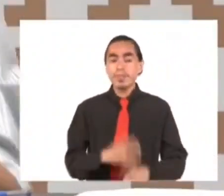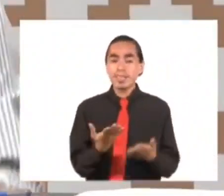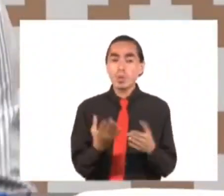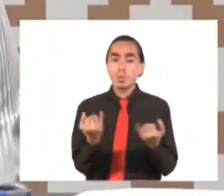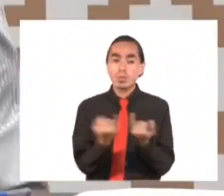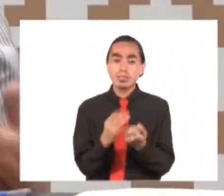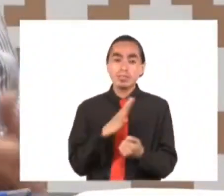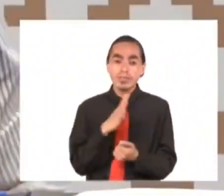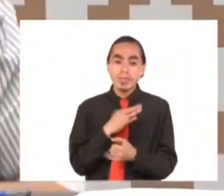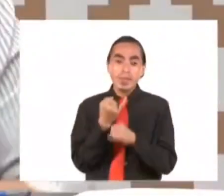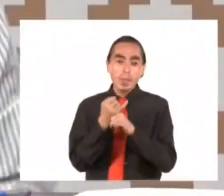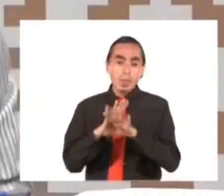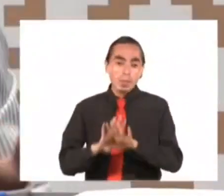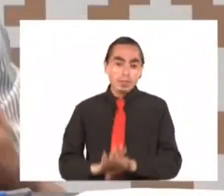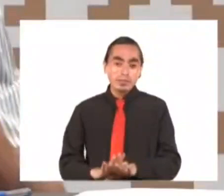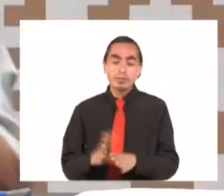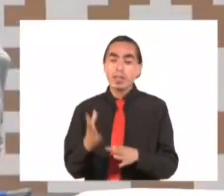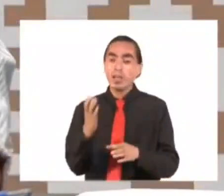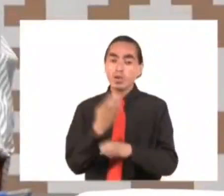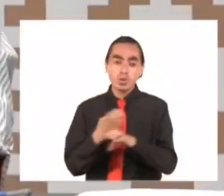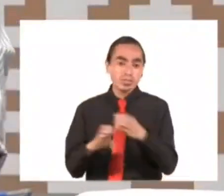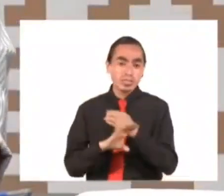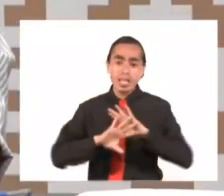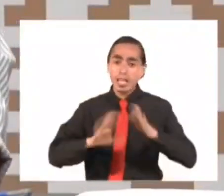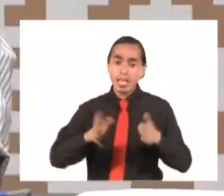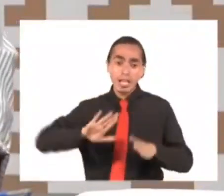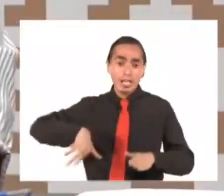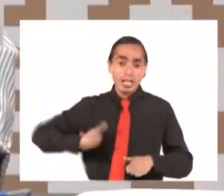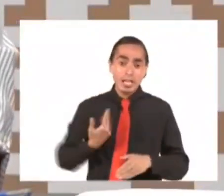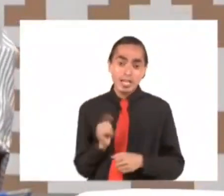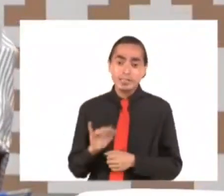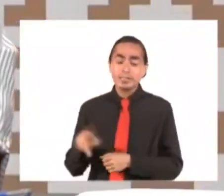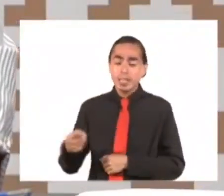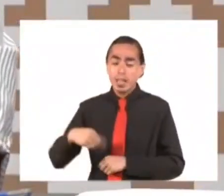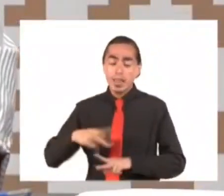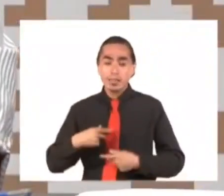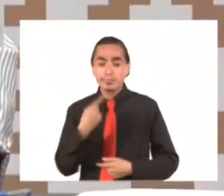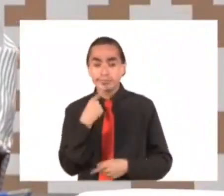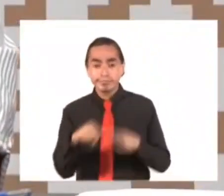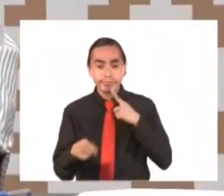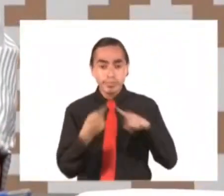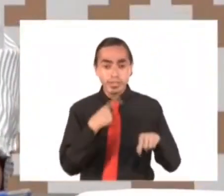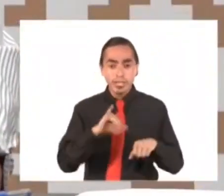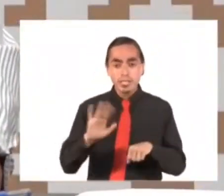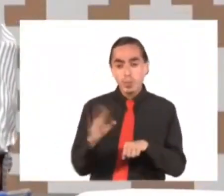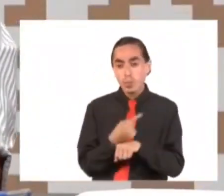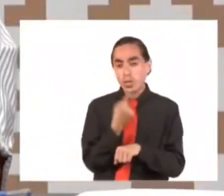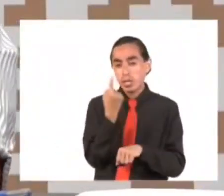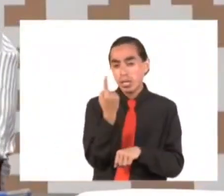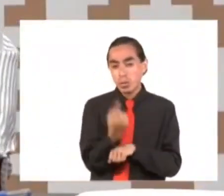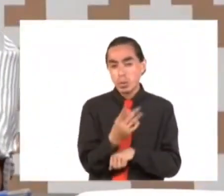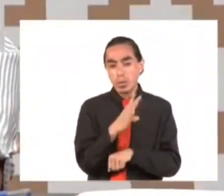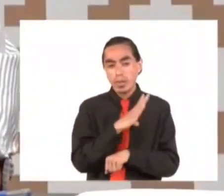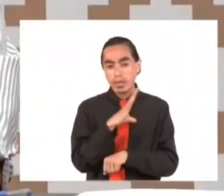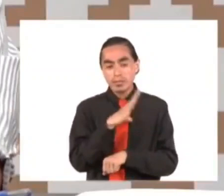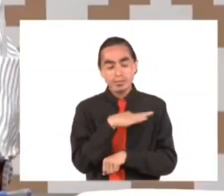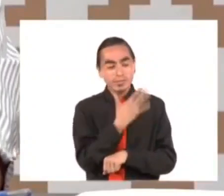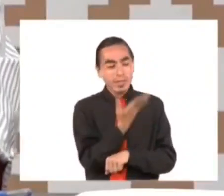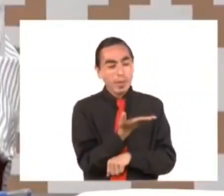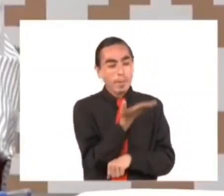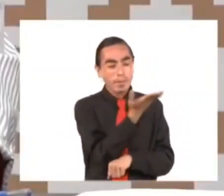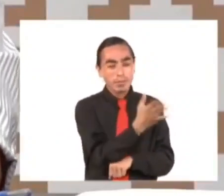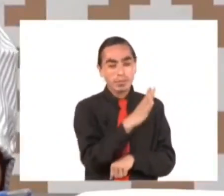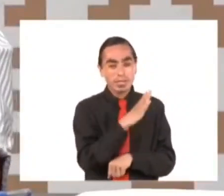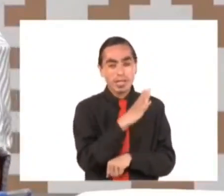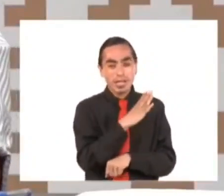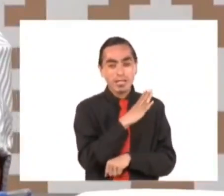tenemos. Creo que es una queja de todos, porque somos al final del día ciudadanos, que a veces vamos a una ventanilla y el gobierno nos pregunta por